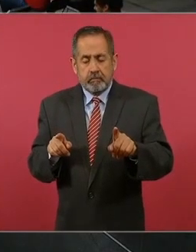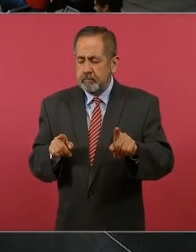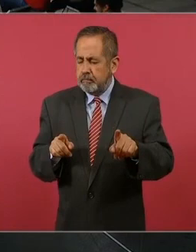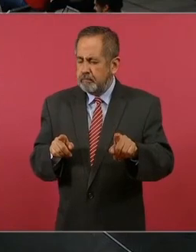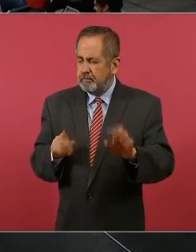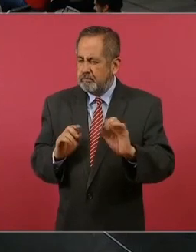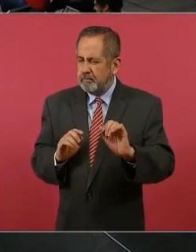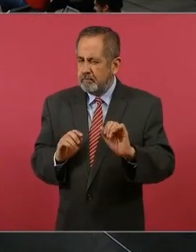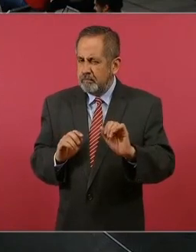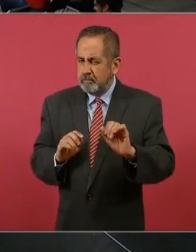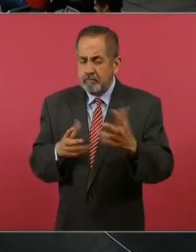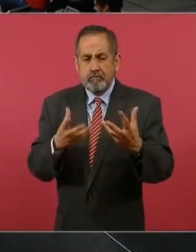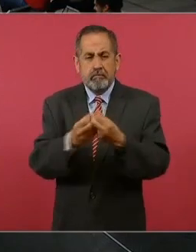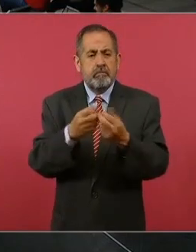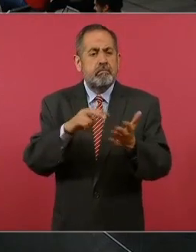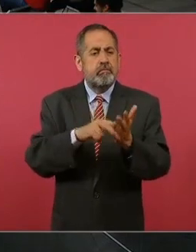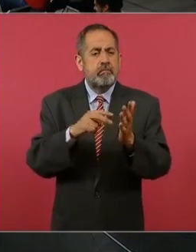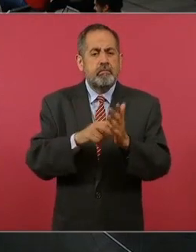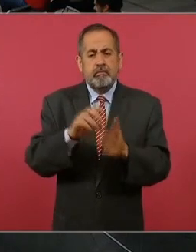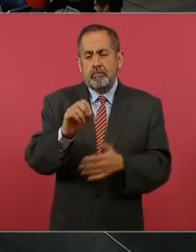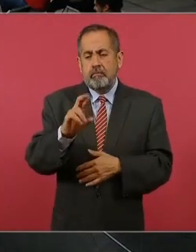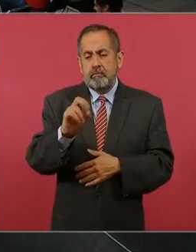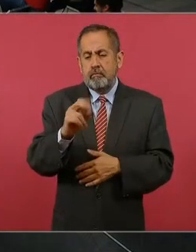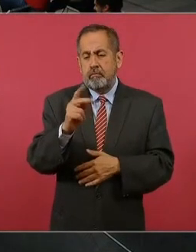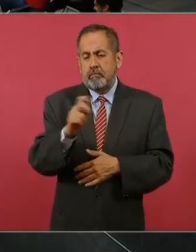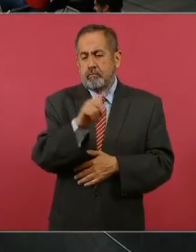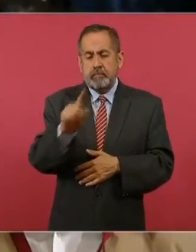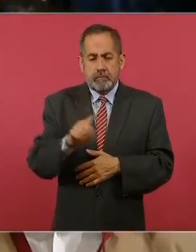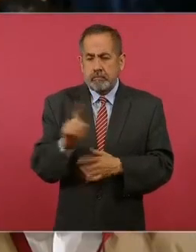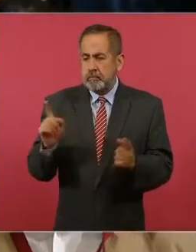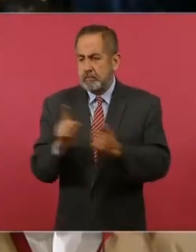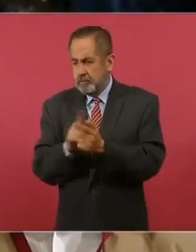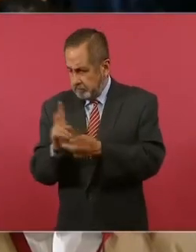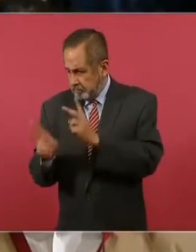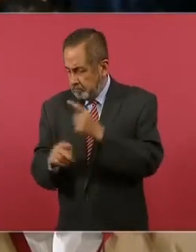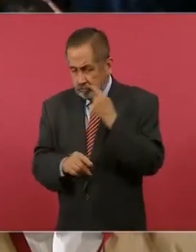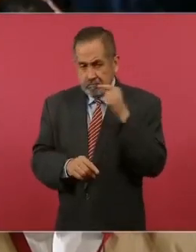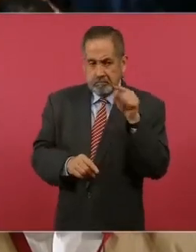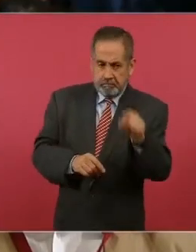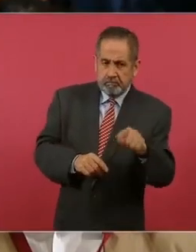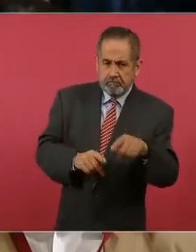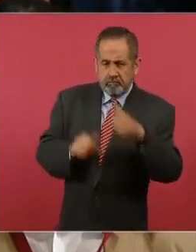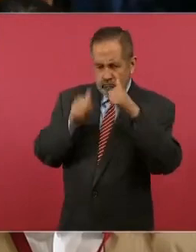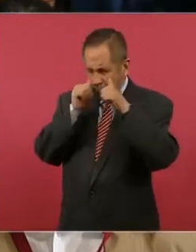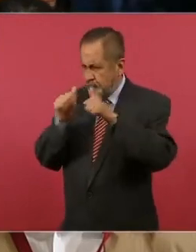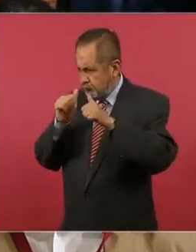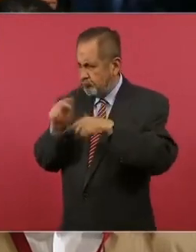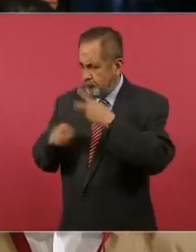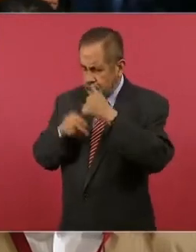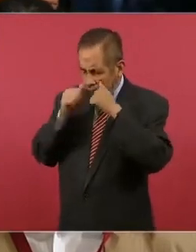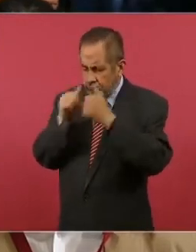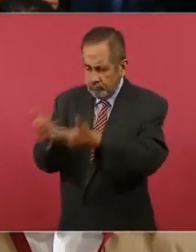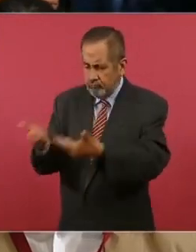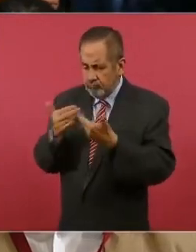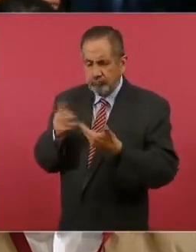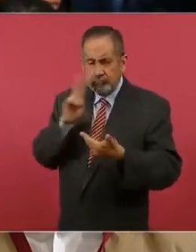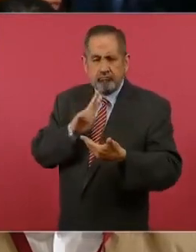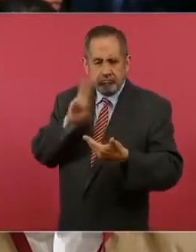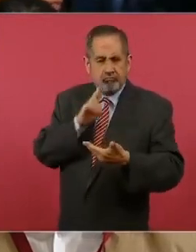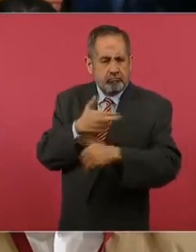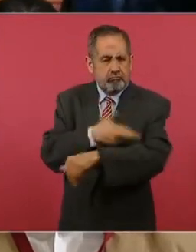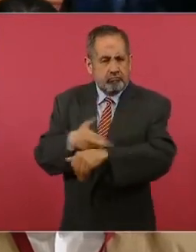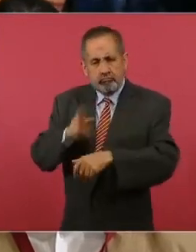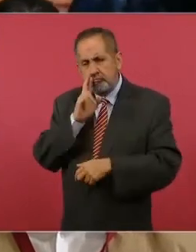hasta el ingeniero Octavio Oropesa, y se compromete en atender este caso y encontrar una